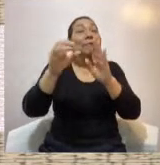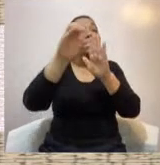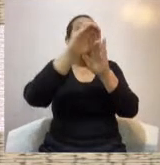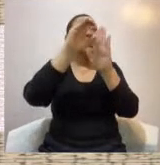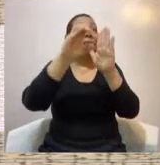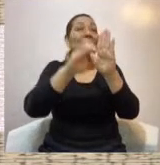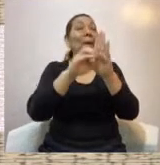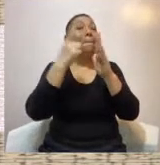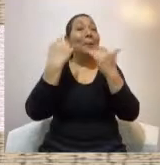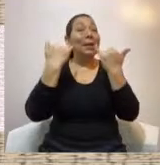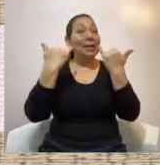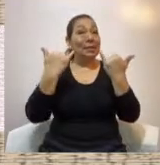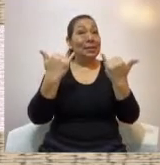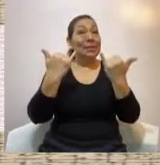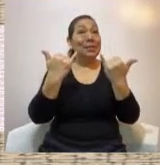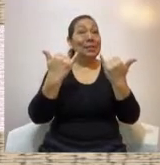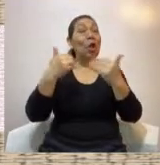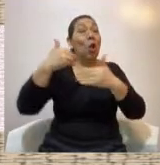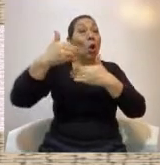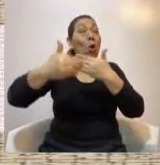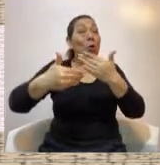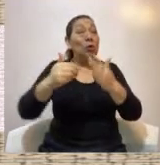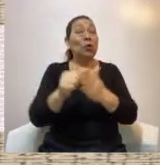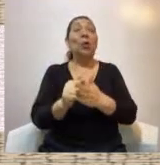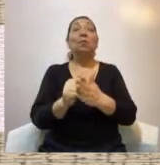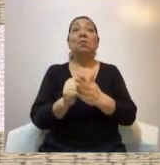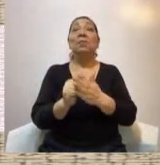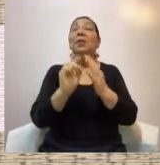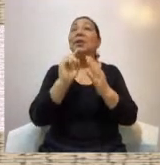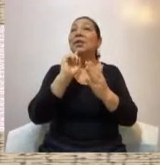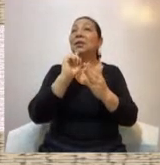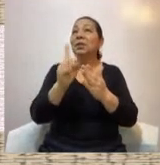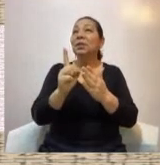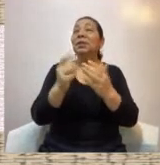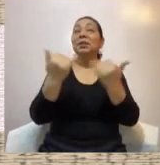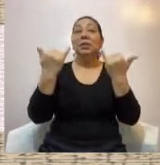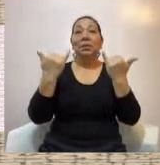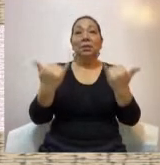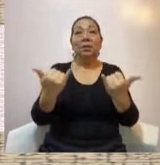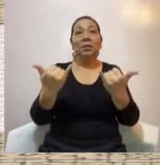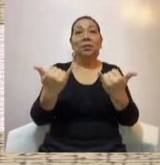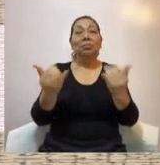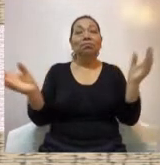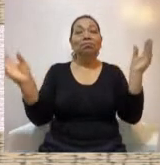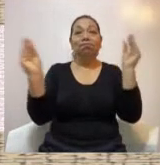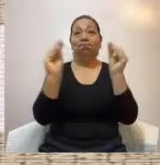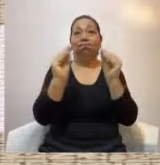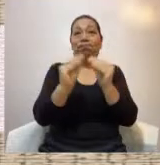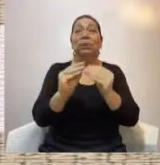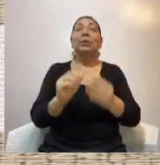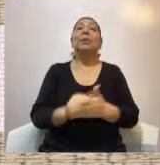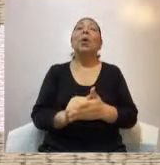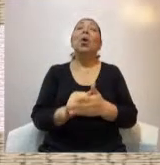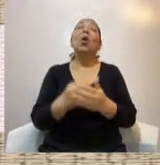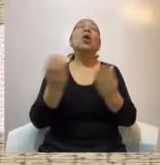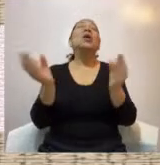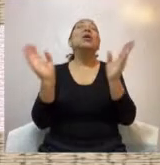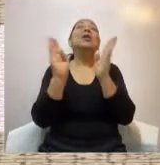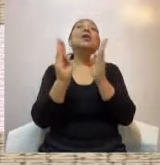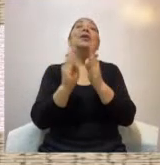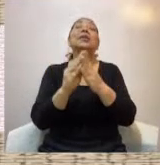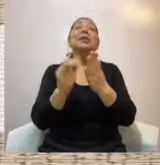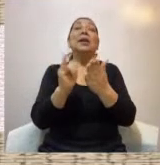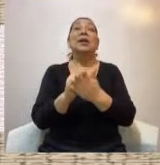interpretación constitucional para este caso y para los otros casos es actualización y concretización.